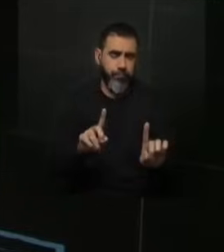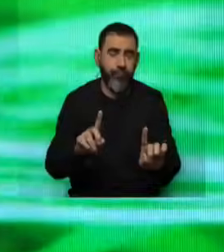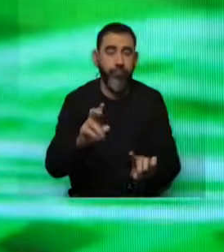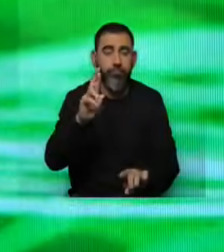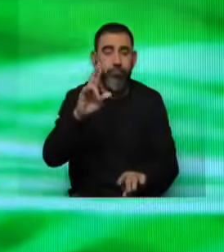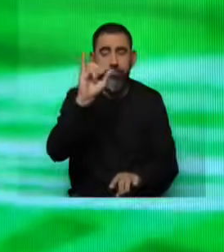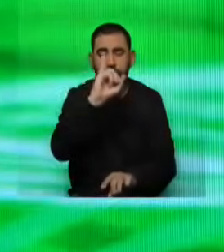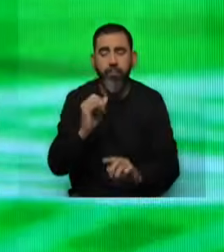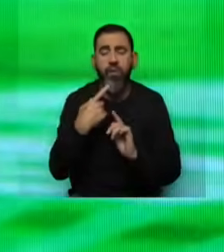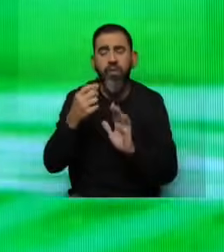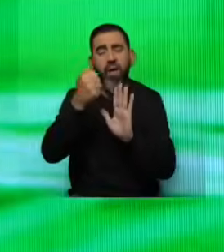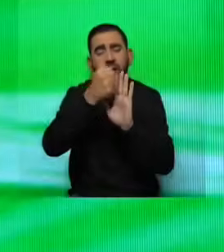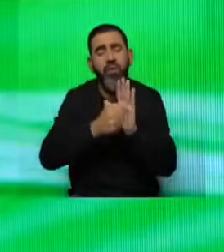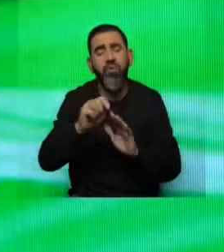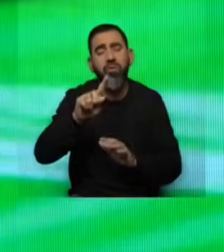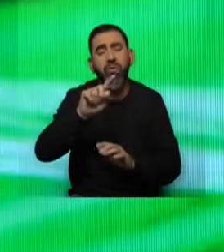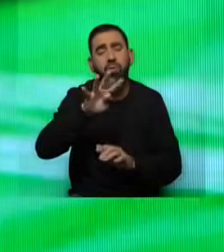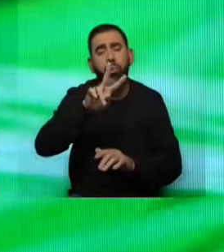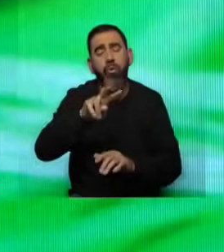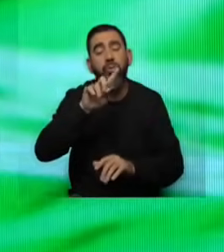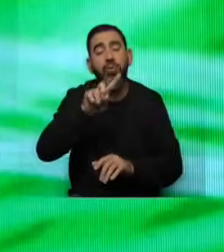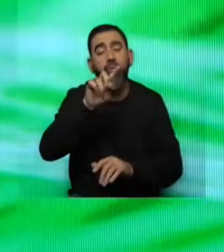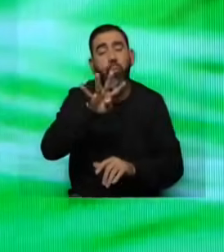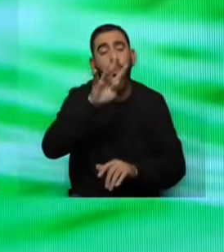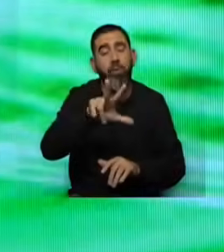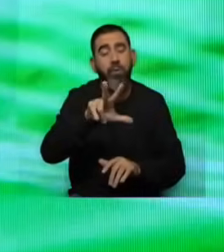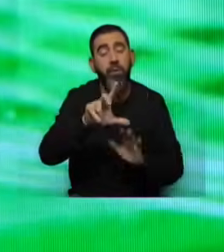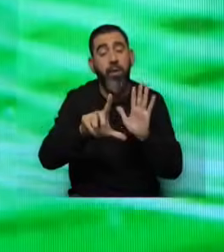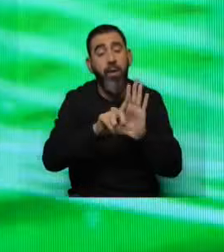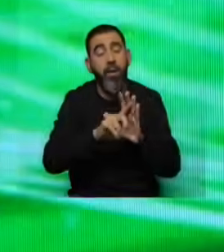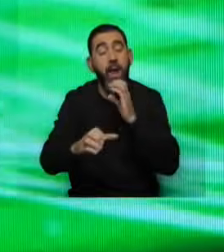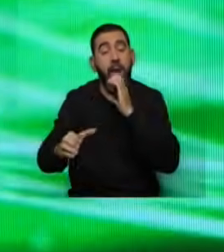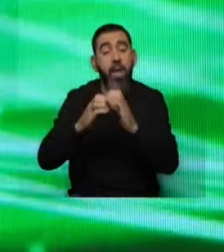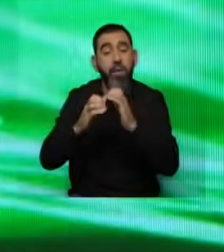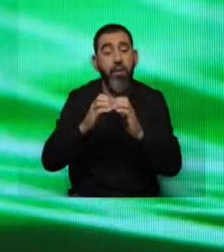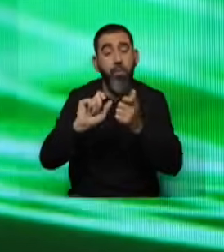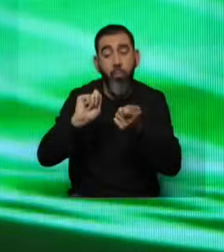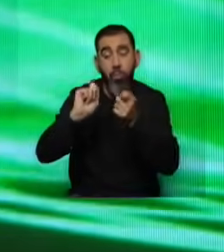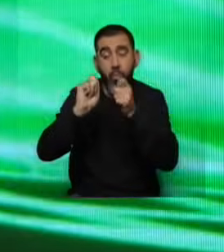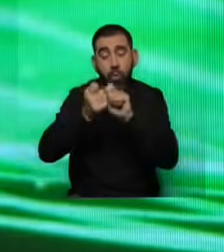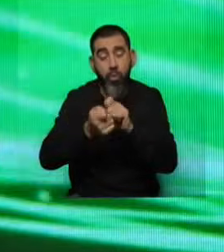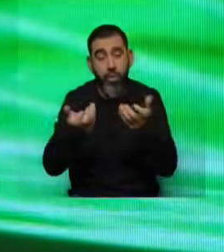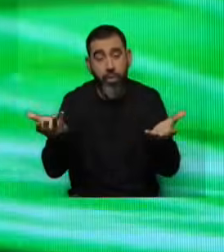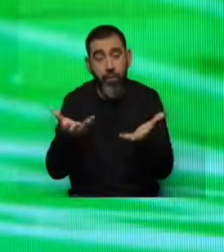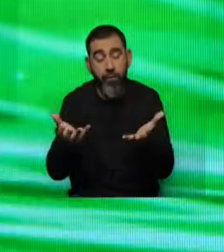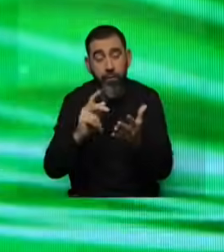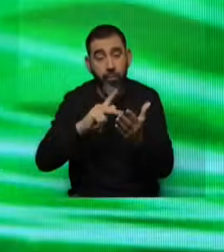Rodríguez se refiere a los artículos 142 y 143 de la ley de medio que son modificados a través de este proyecto de financiamiento